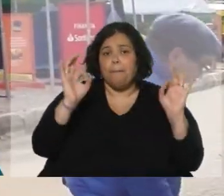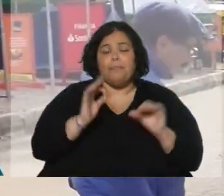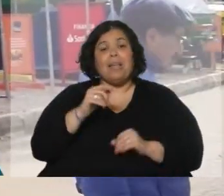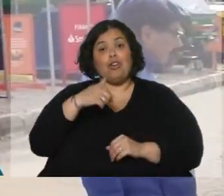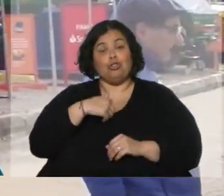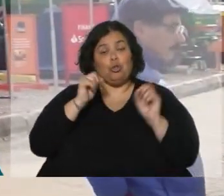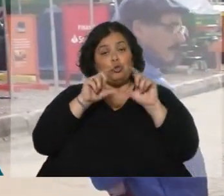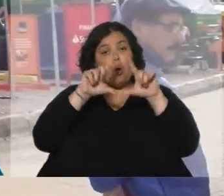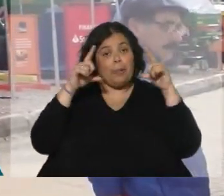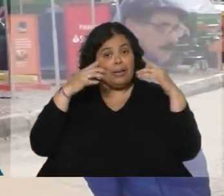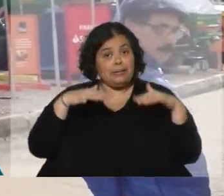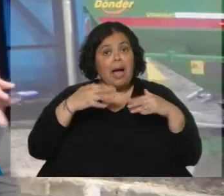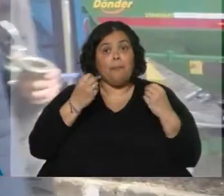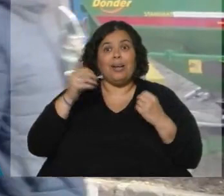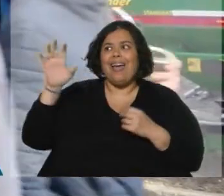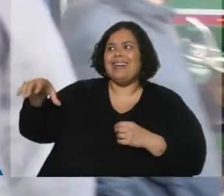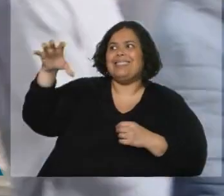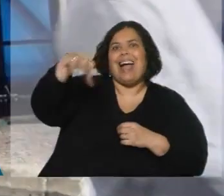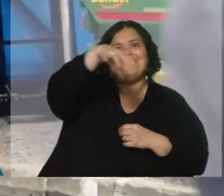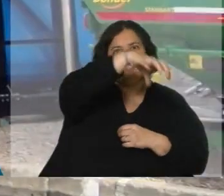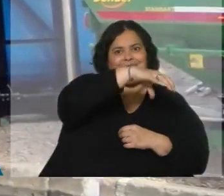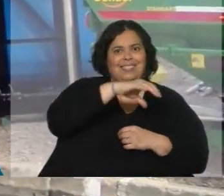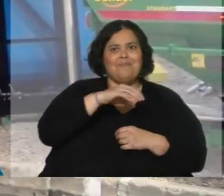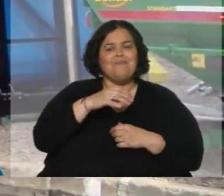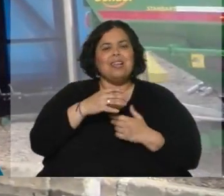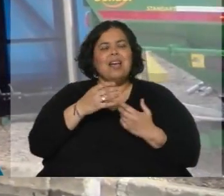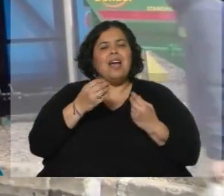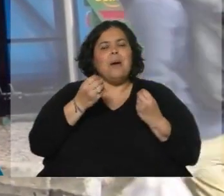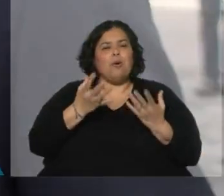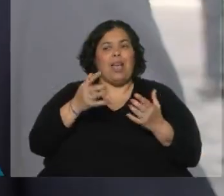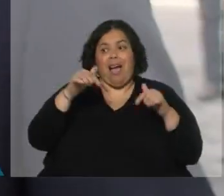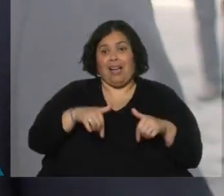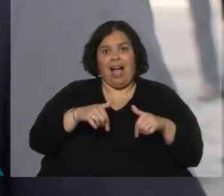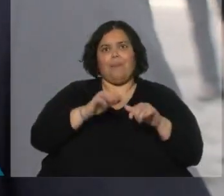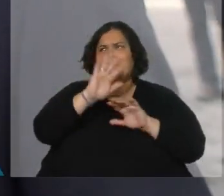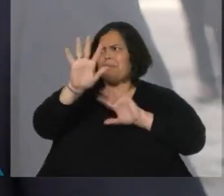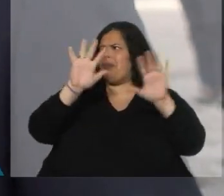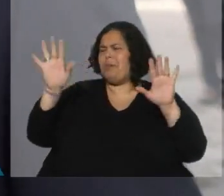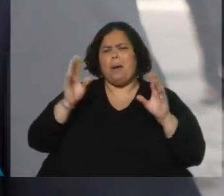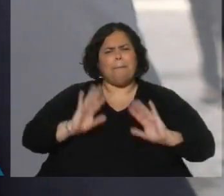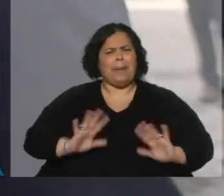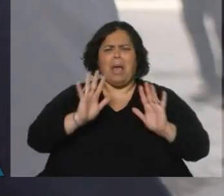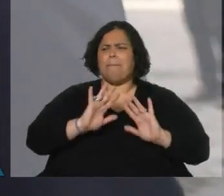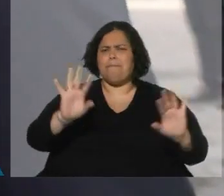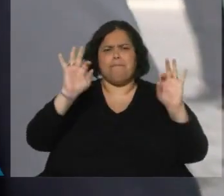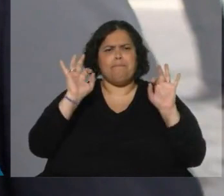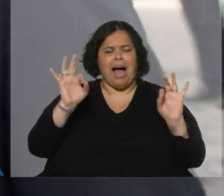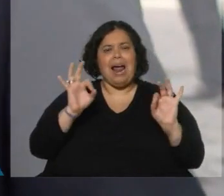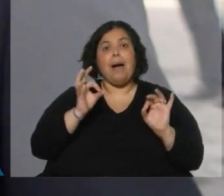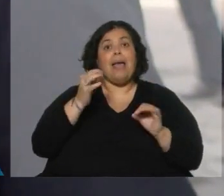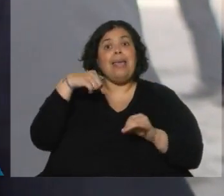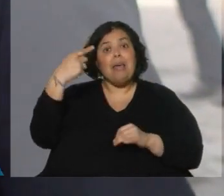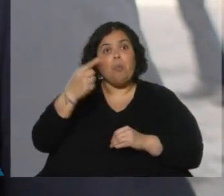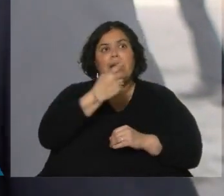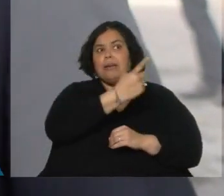nos sorprende mucho los stands Este nosotros obviamente acá se arma todo hay mucho trabajo atrás pero cada lugar queda en manos